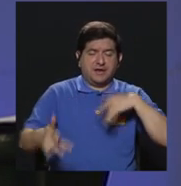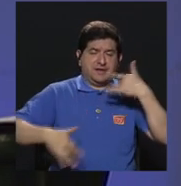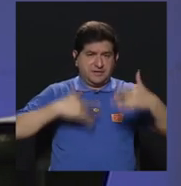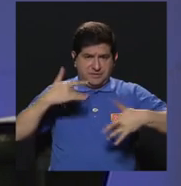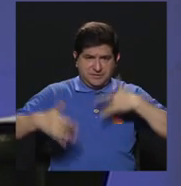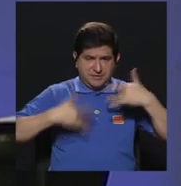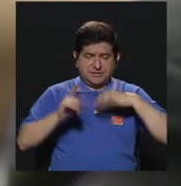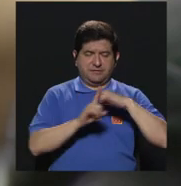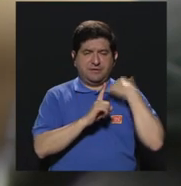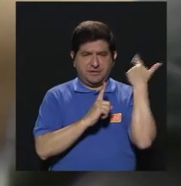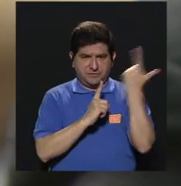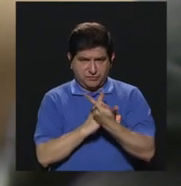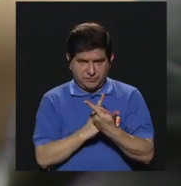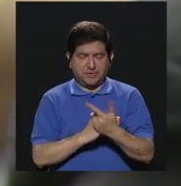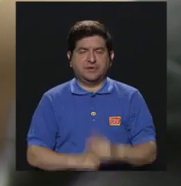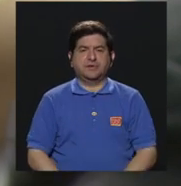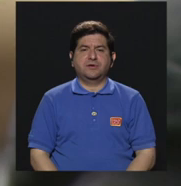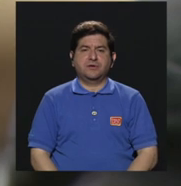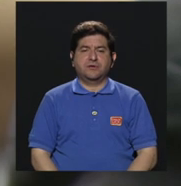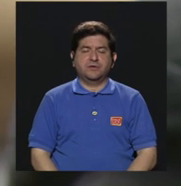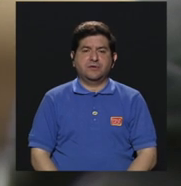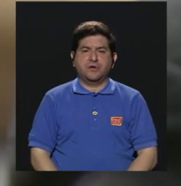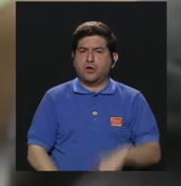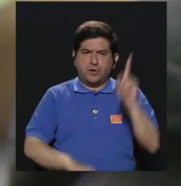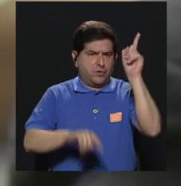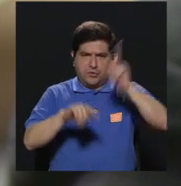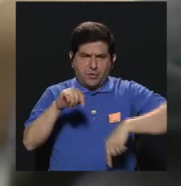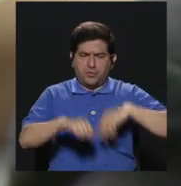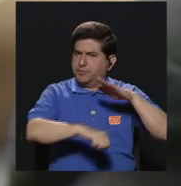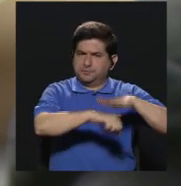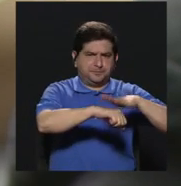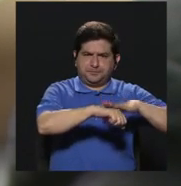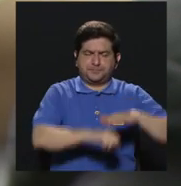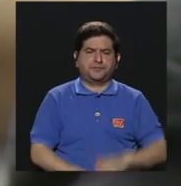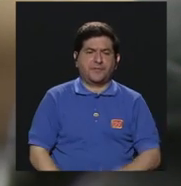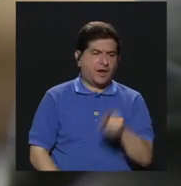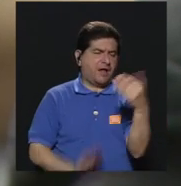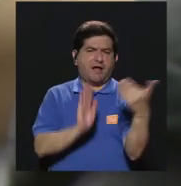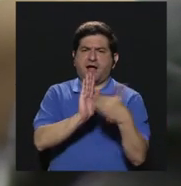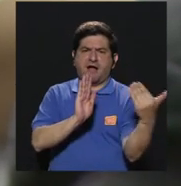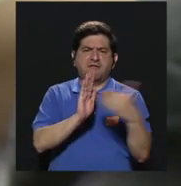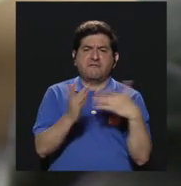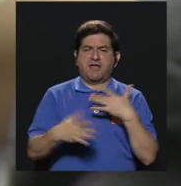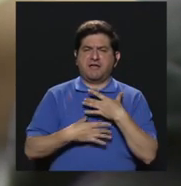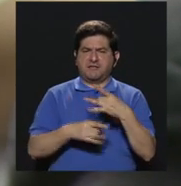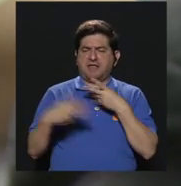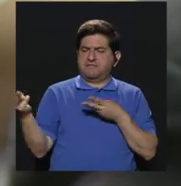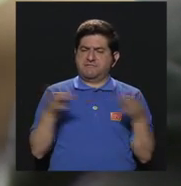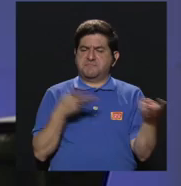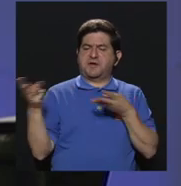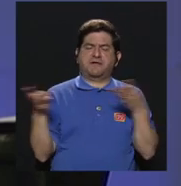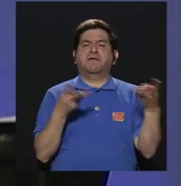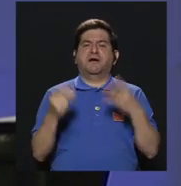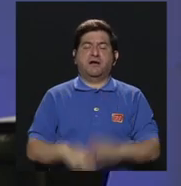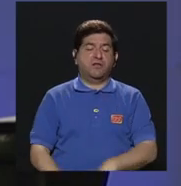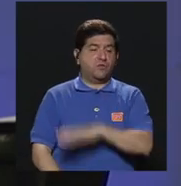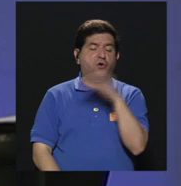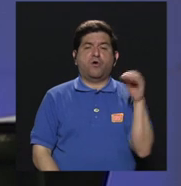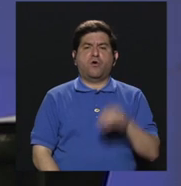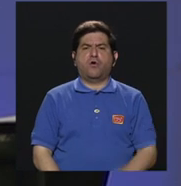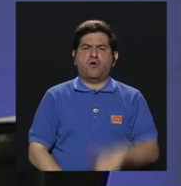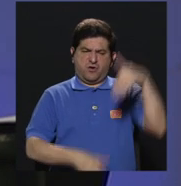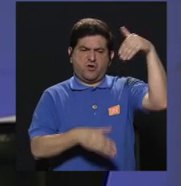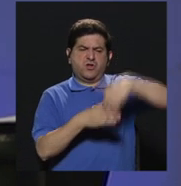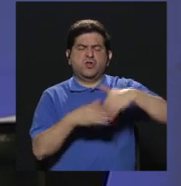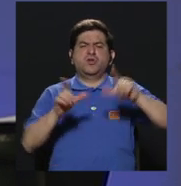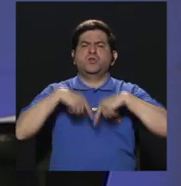sensibilidad social. De ninguna manera debemos permitir que éstas sean afectadas por intereses mercantilistas o por intromisión